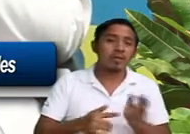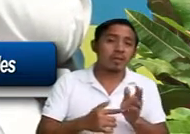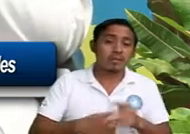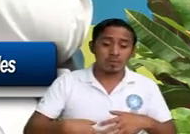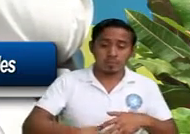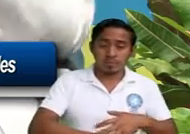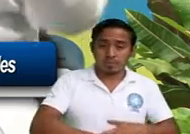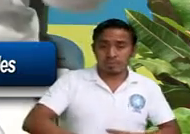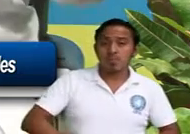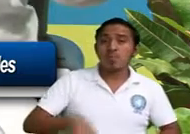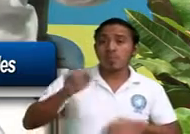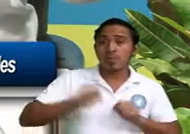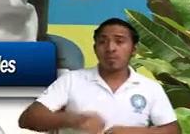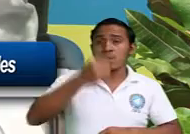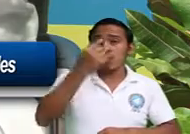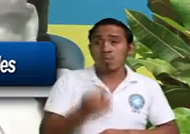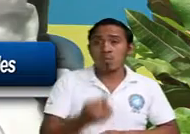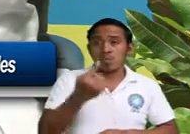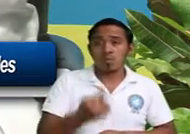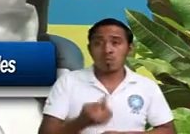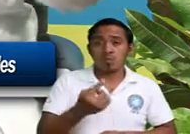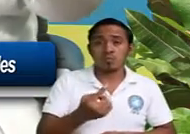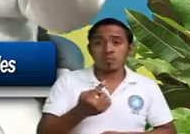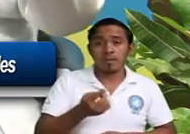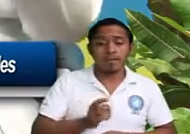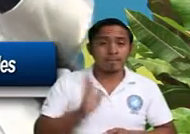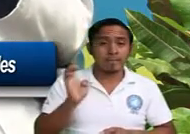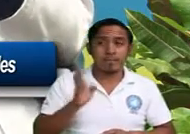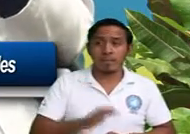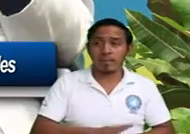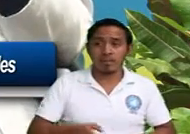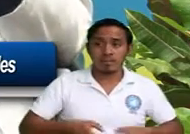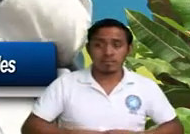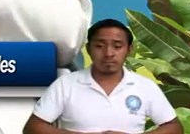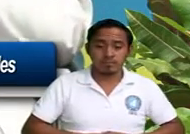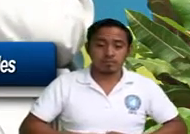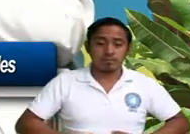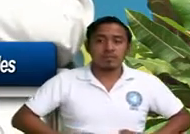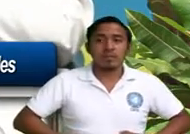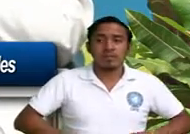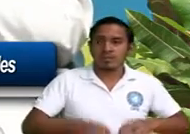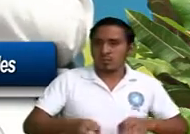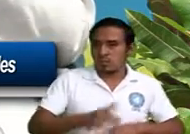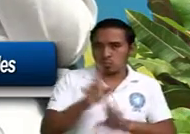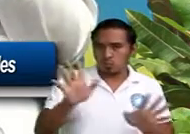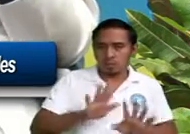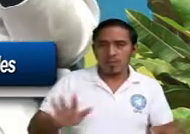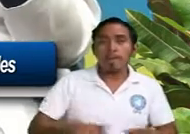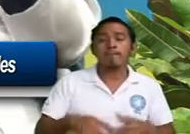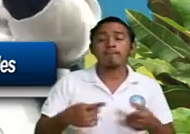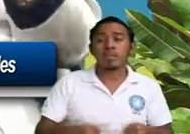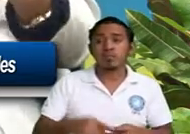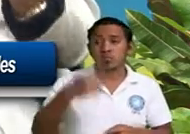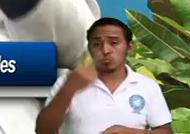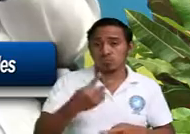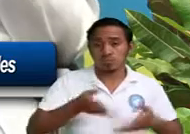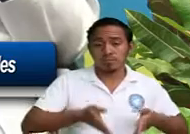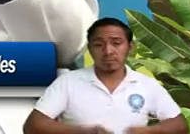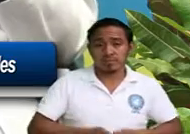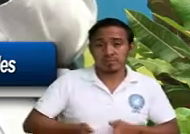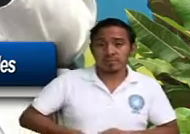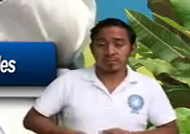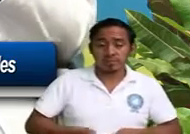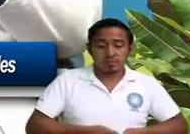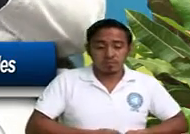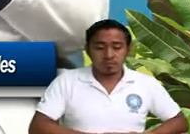solo bebito. Tiene que tener, él va creciendo y alberga el bebito y le va muy bien cuando es embarazo único. Pero cuando son dos bebés o